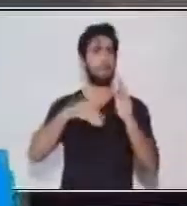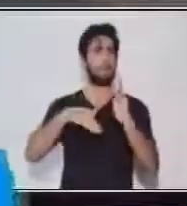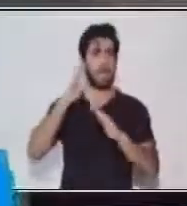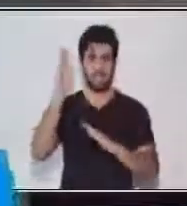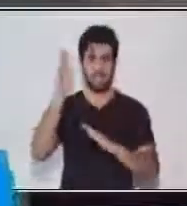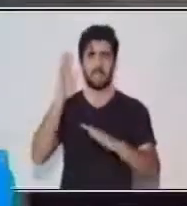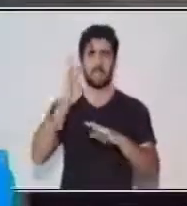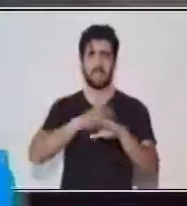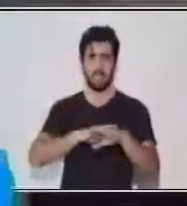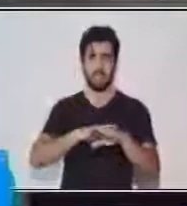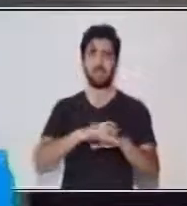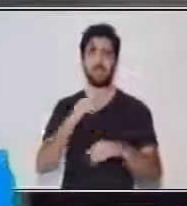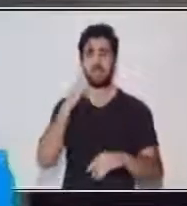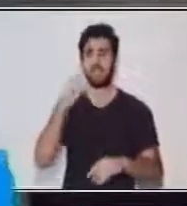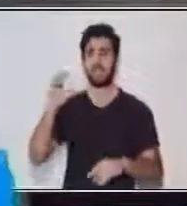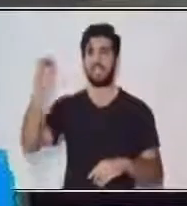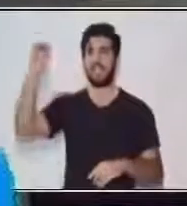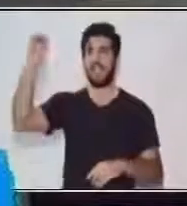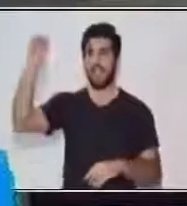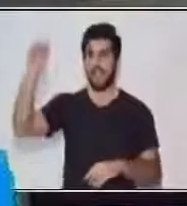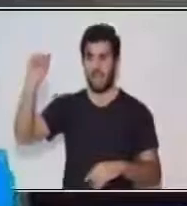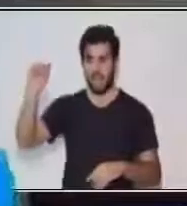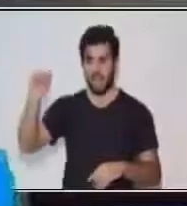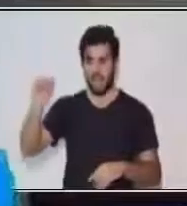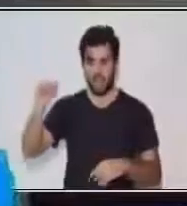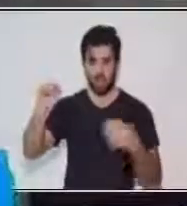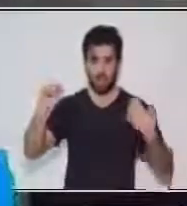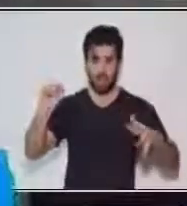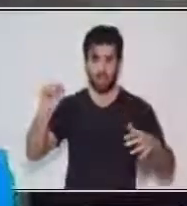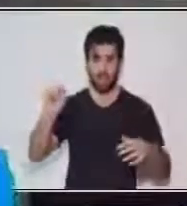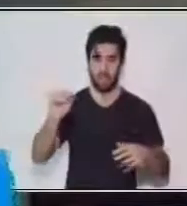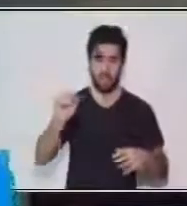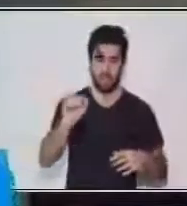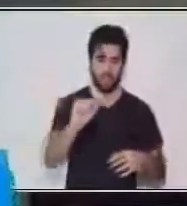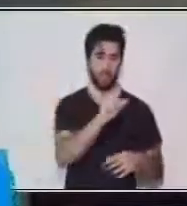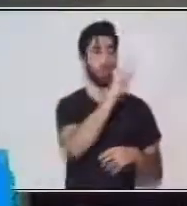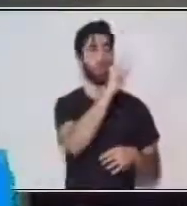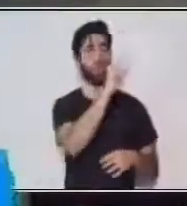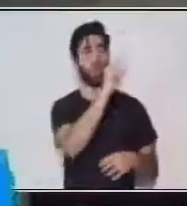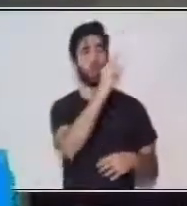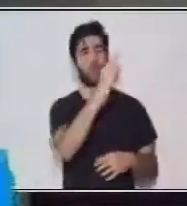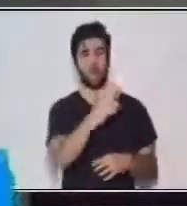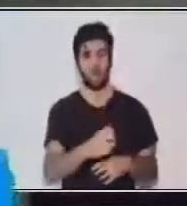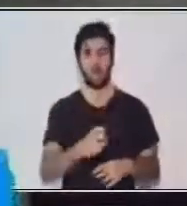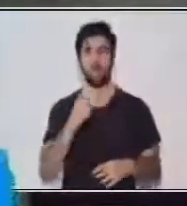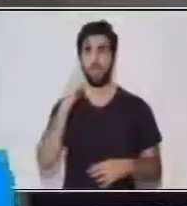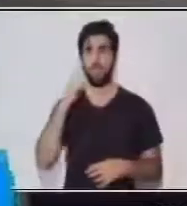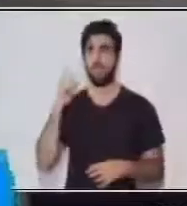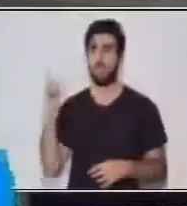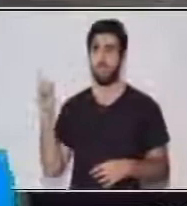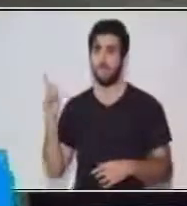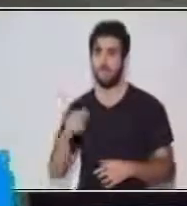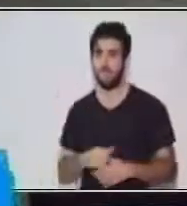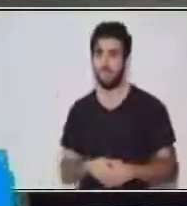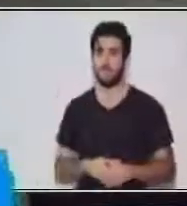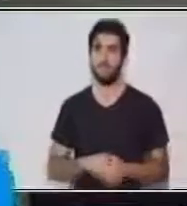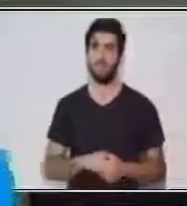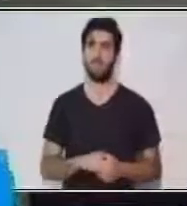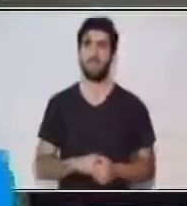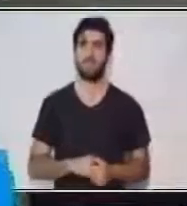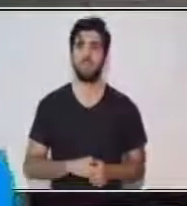0, viene acelerado por la gravedad y alcanza en este punto